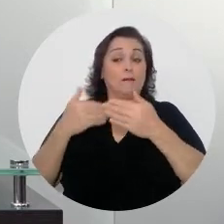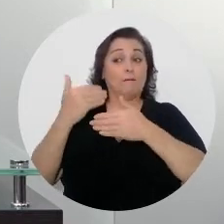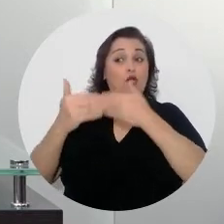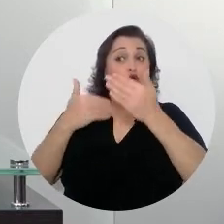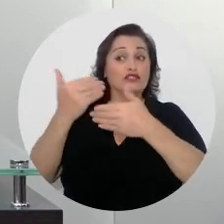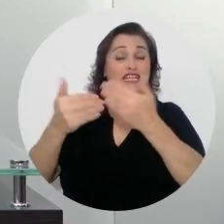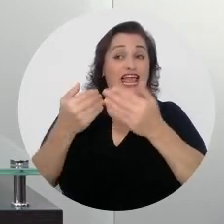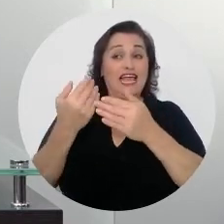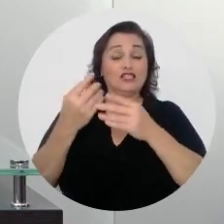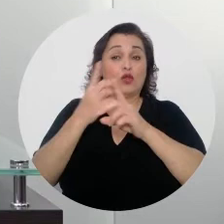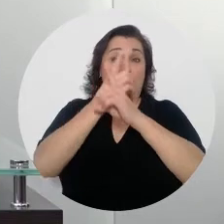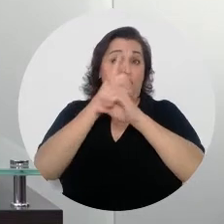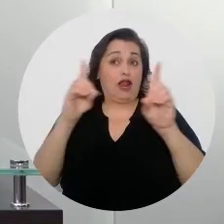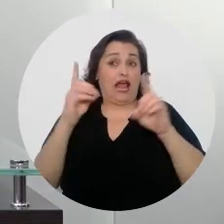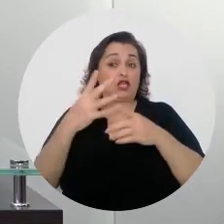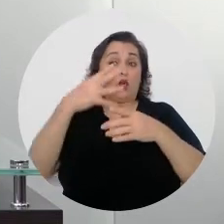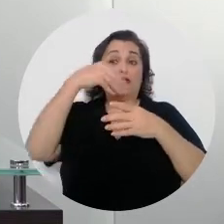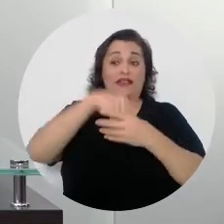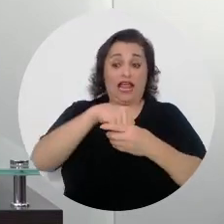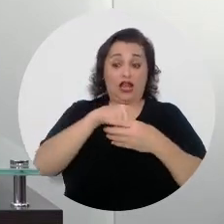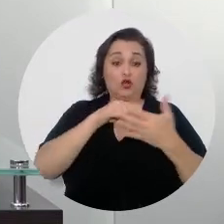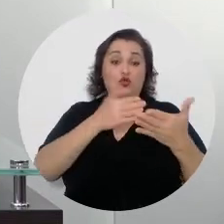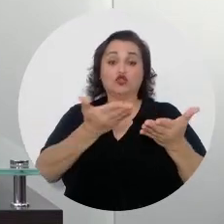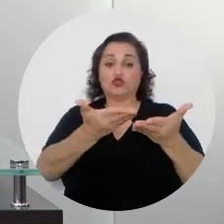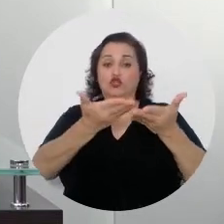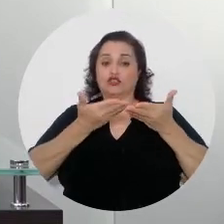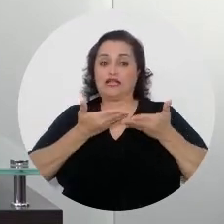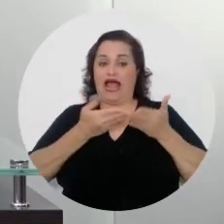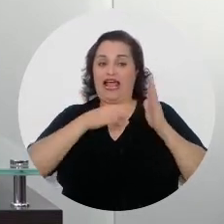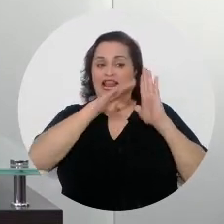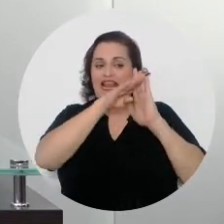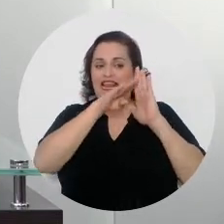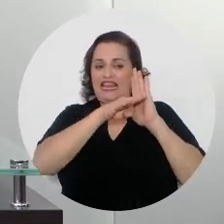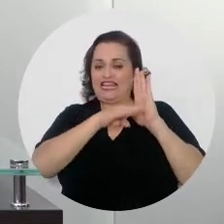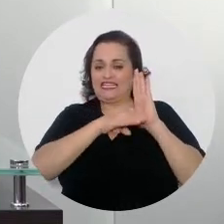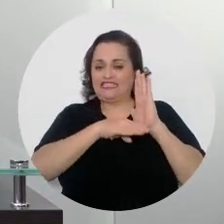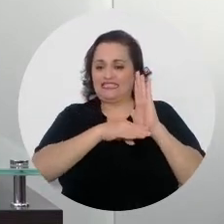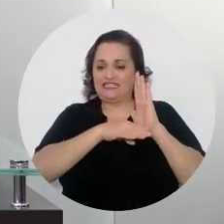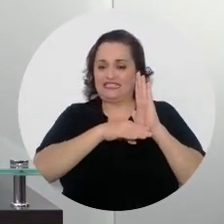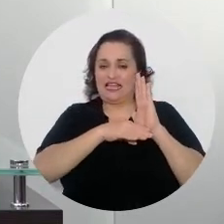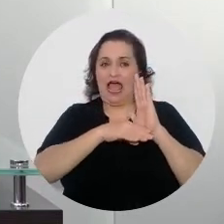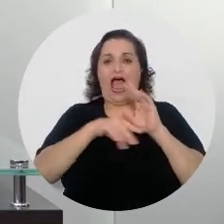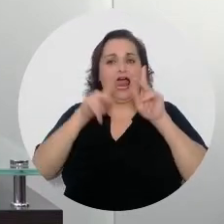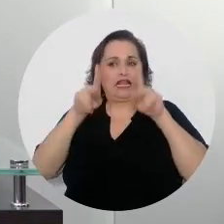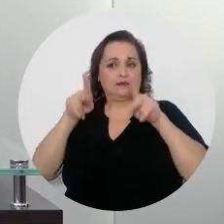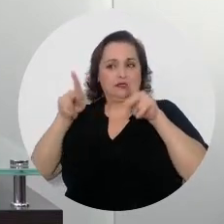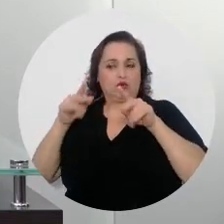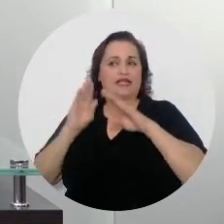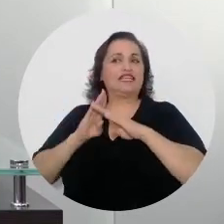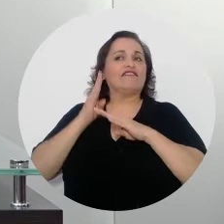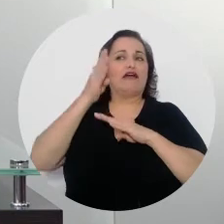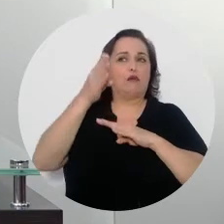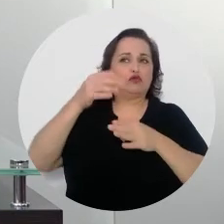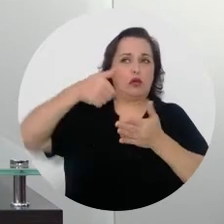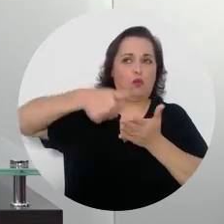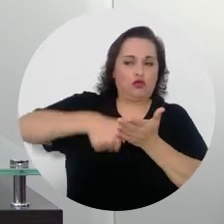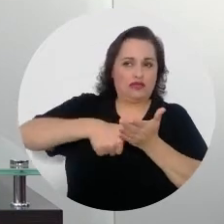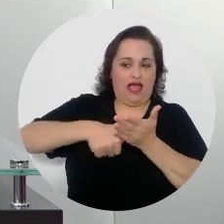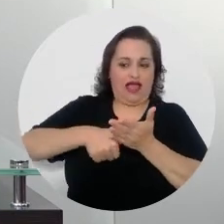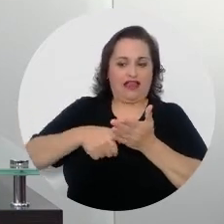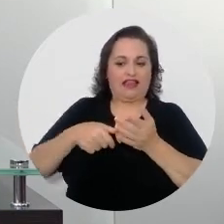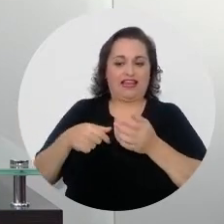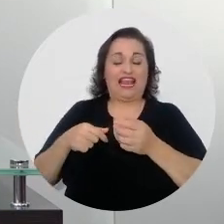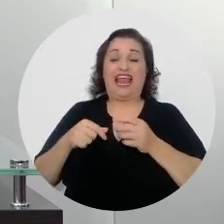democrático interno, nos presenta una lista a las y los electores. Este